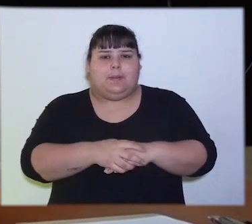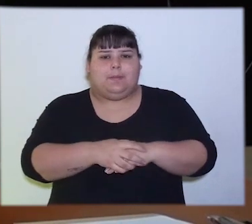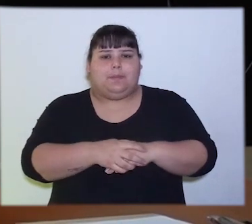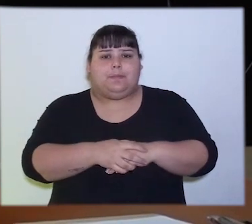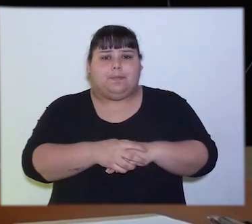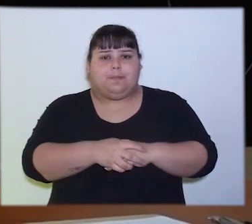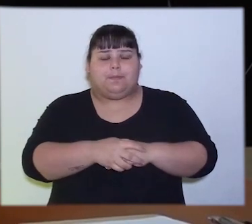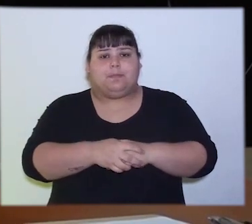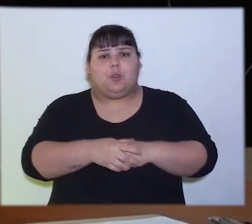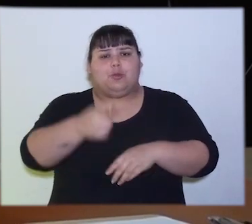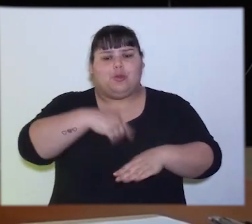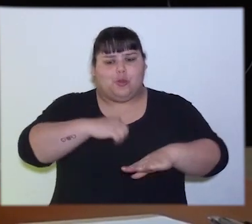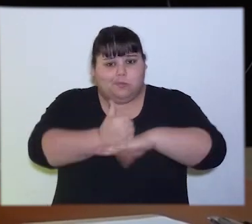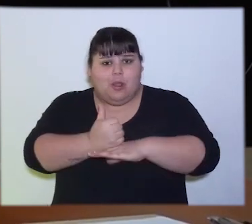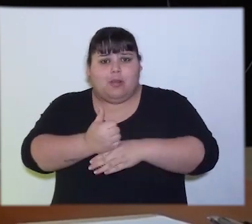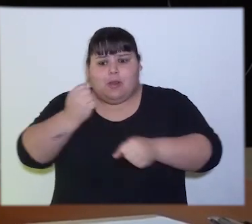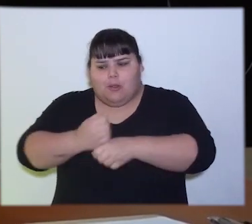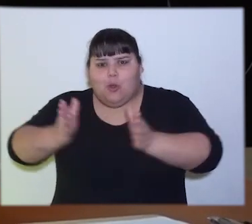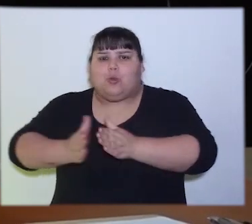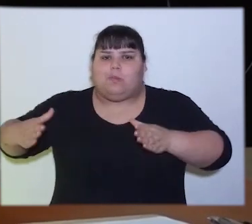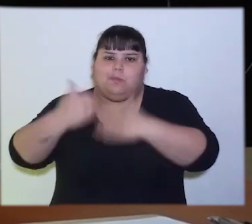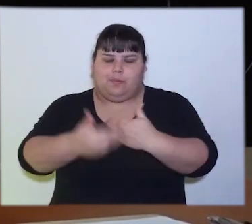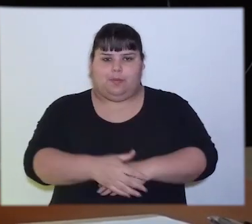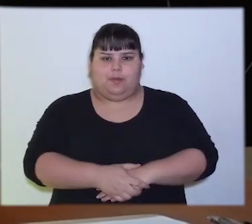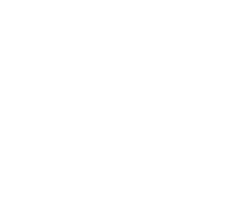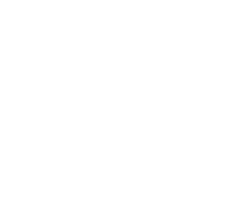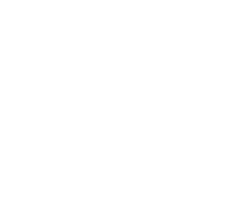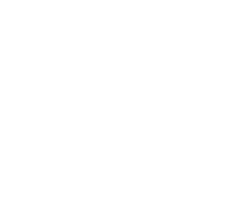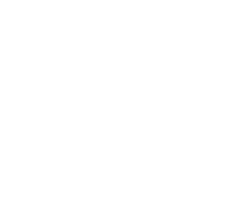afrontar. Cuenten con nosotros para seguir trabajando juntos.